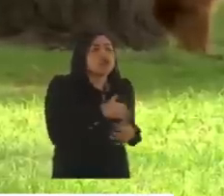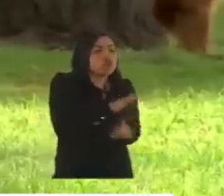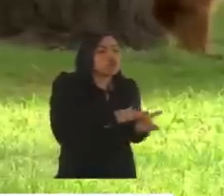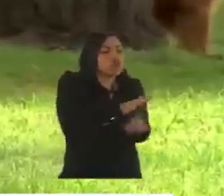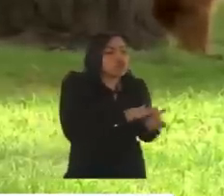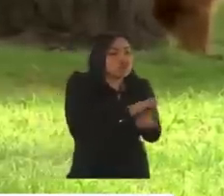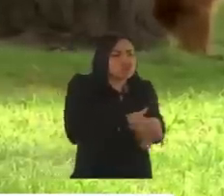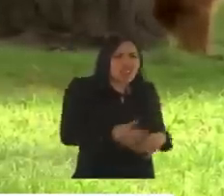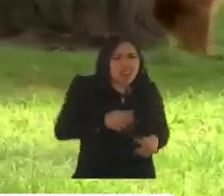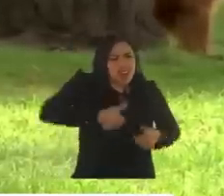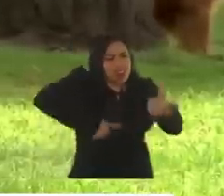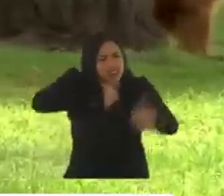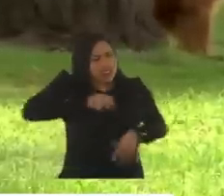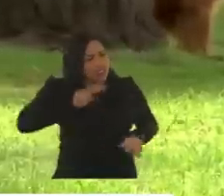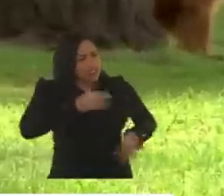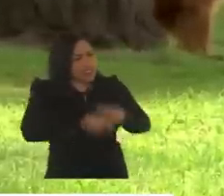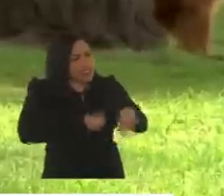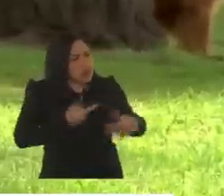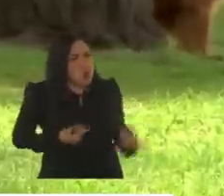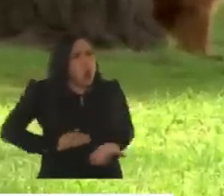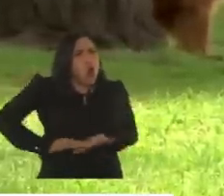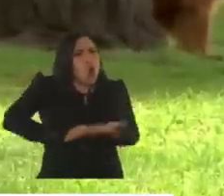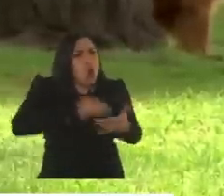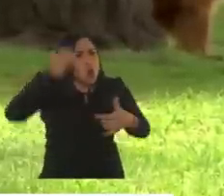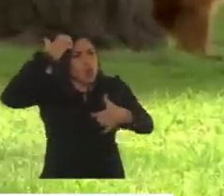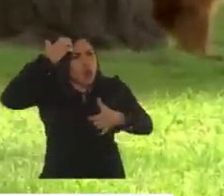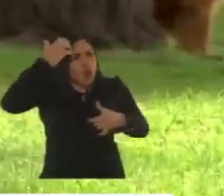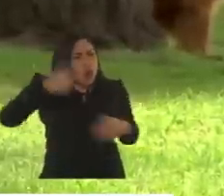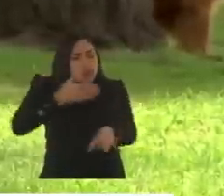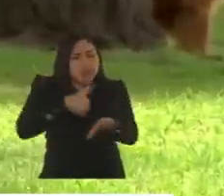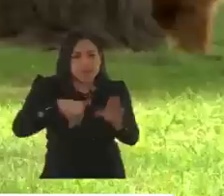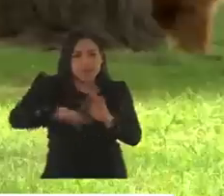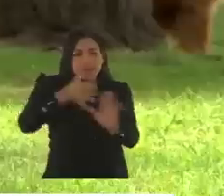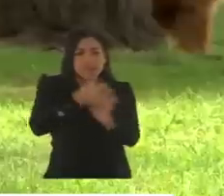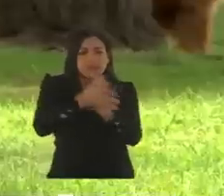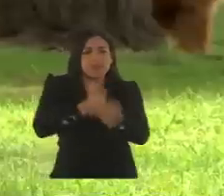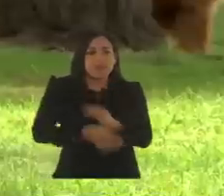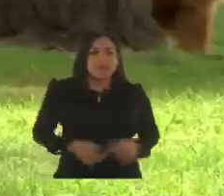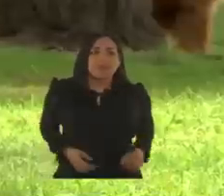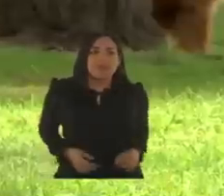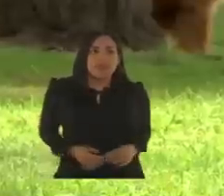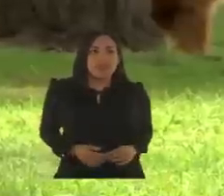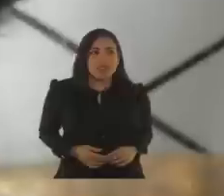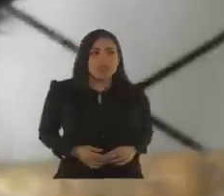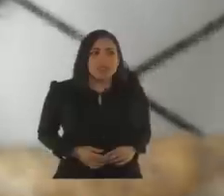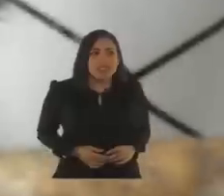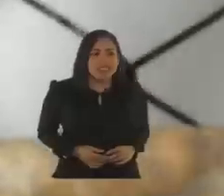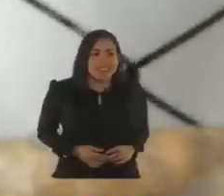¿Qué hicieron las autoridades y cómo se encuentra el mono? En el siguiente informe les cuento.